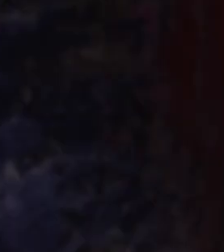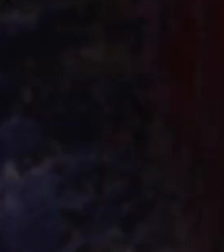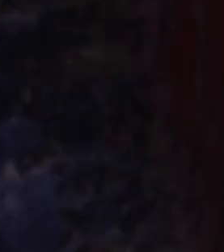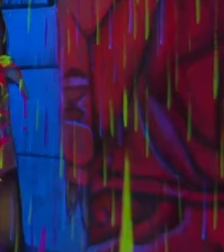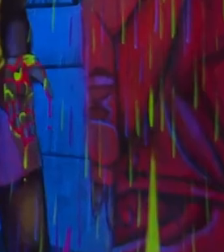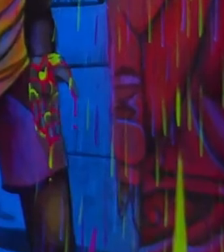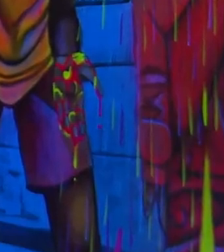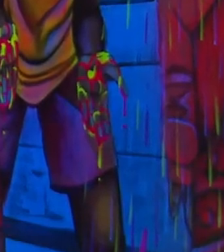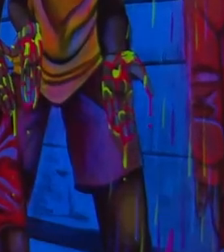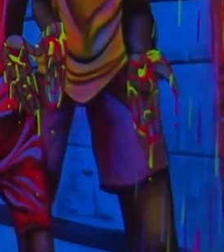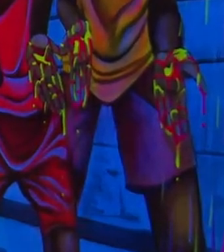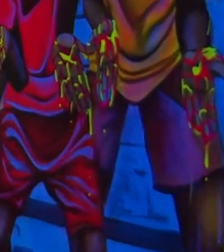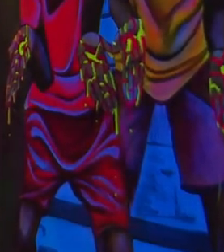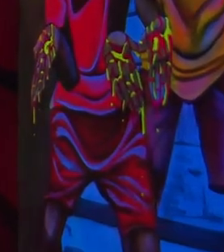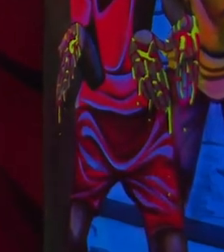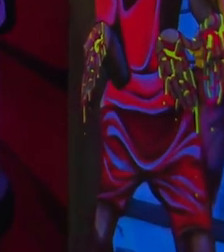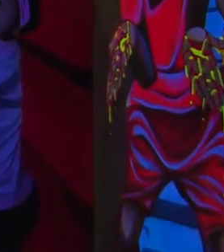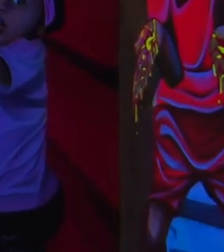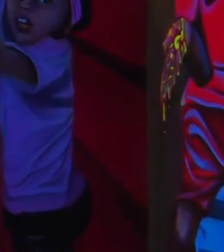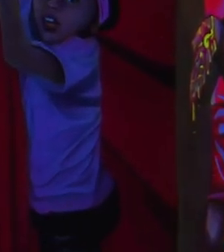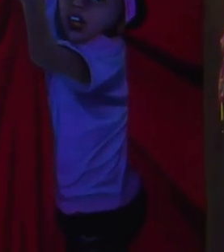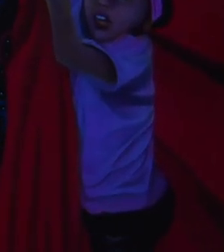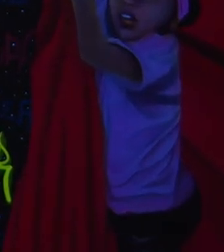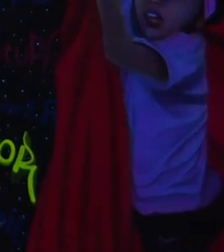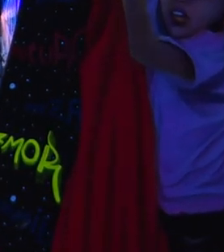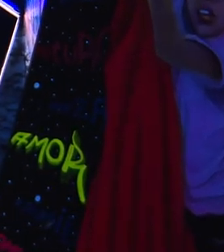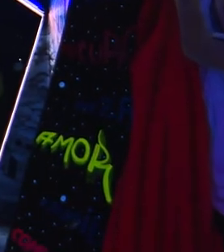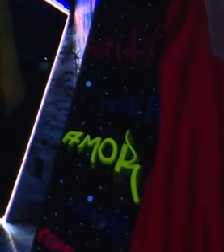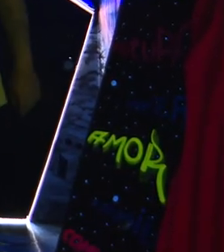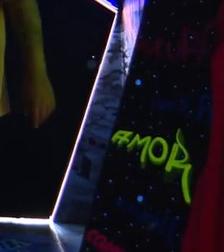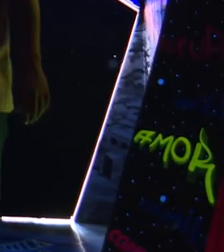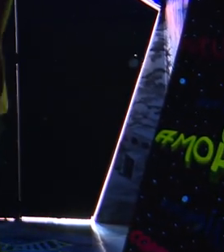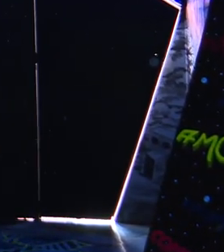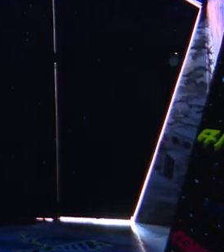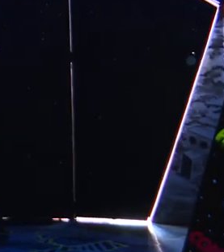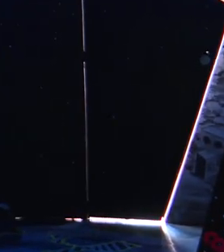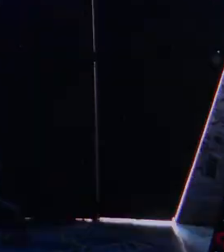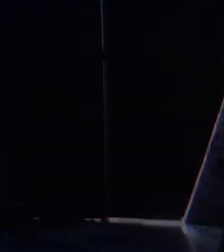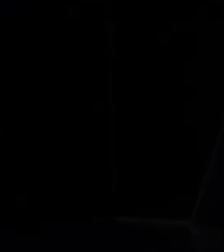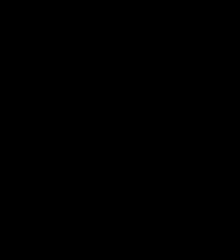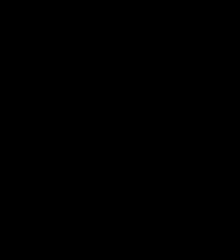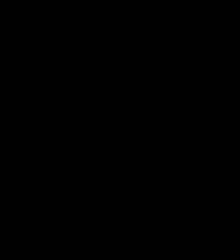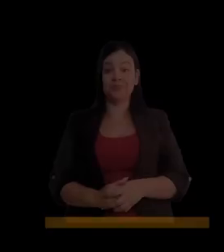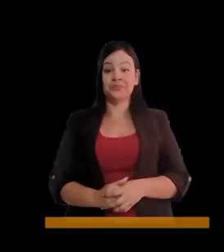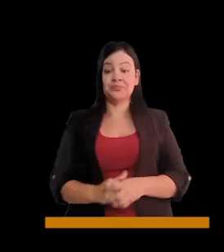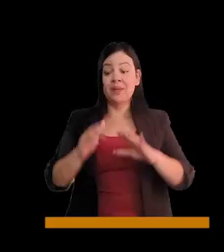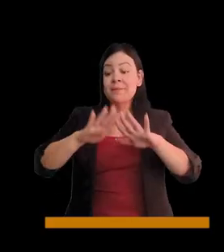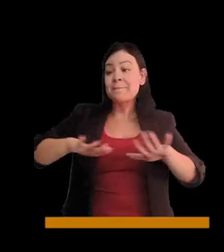esto literal para la gente que Dios lo bendiga en cuerpo alma y mente Si quieren pasar un día sonriente venga para acá la comuna